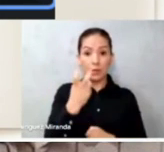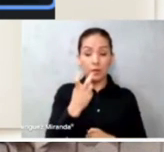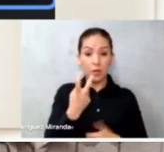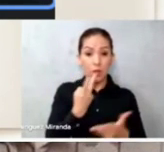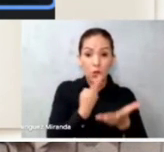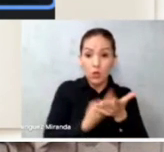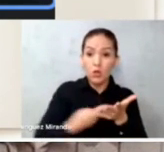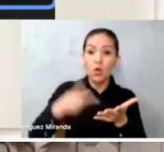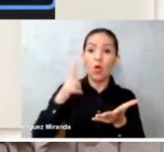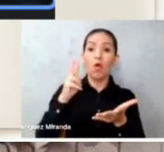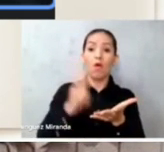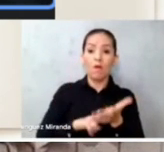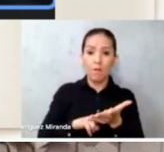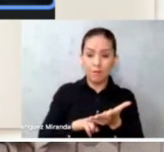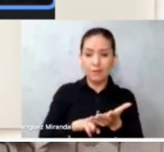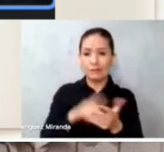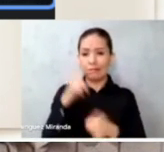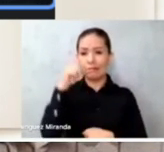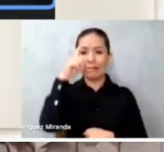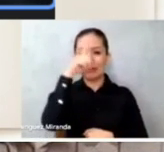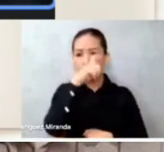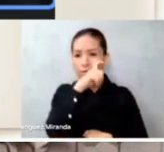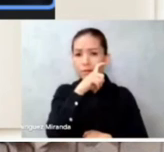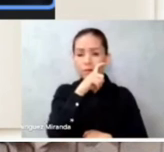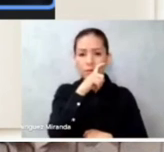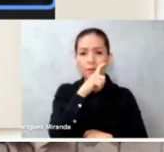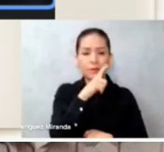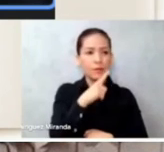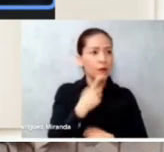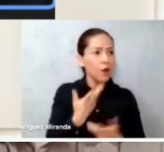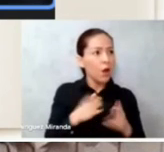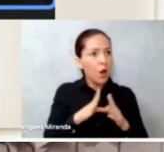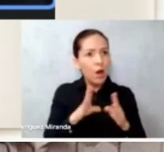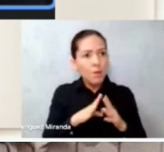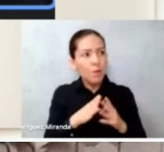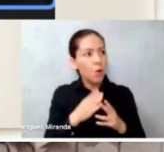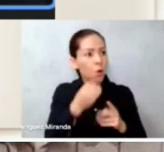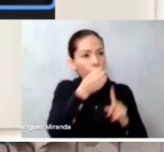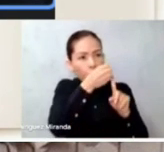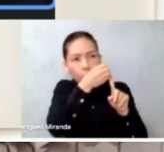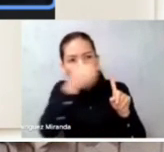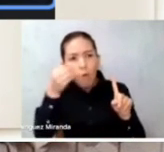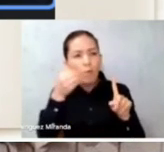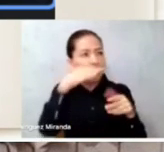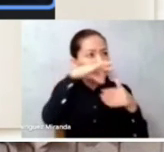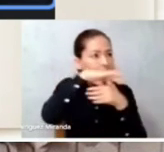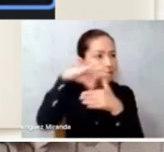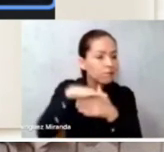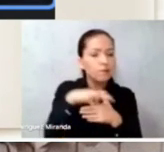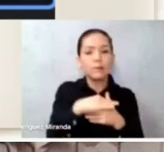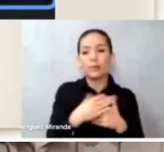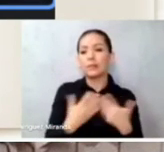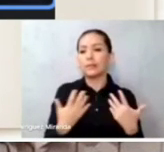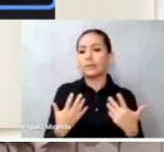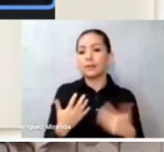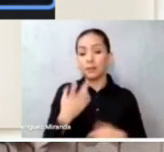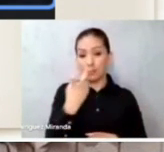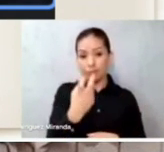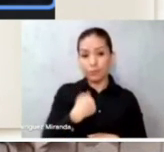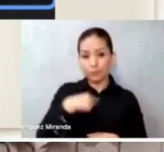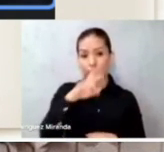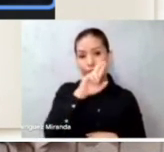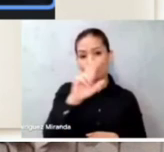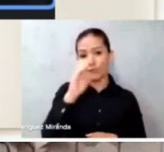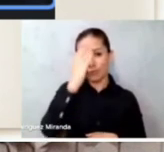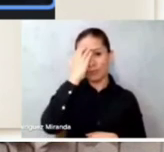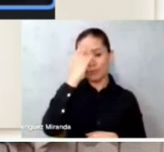doblemente complicado organizar este tipo de elecciones. Por eso mi reconocimiento al Instituto Estatal